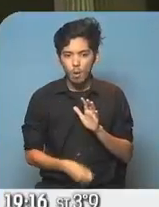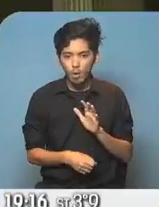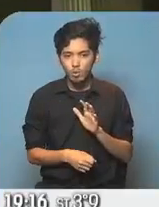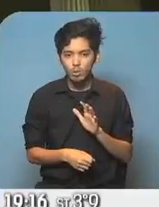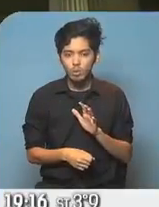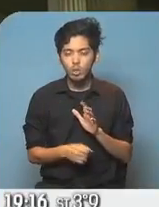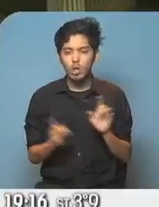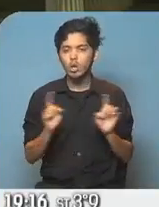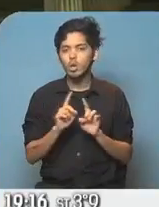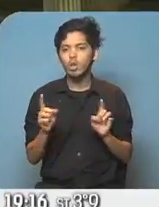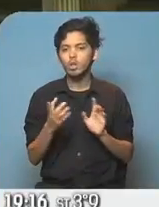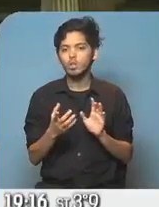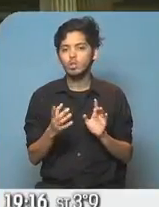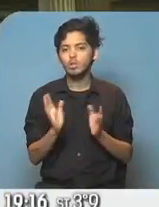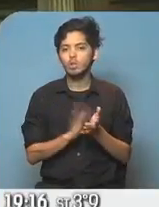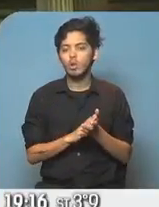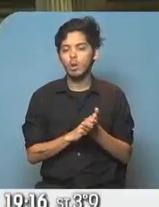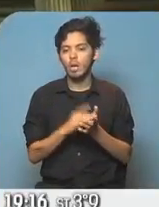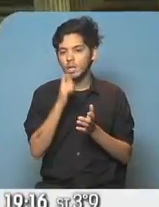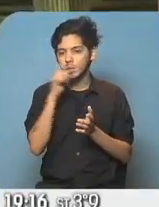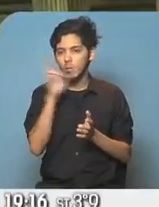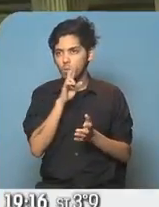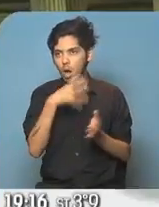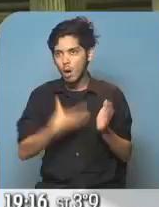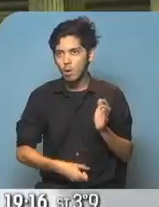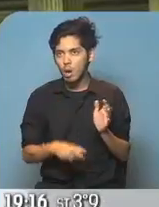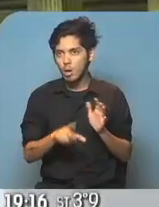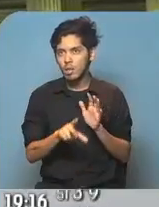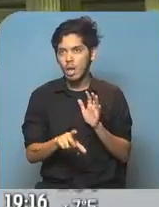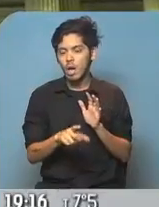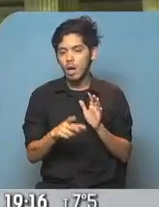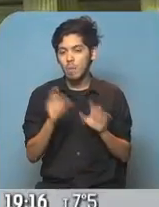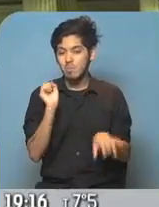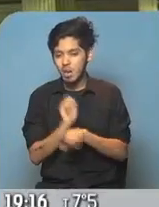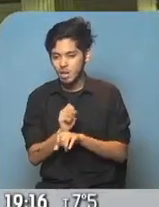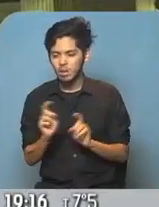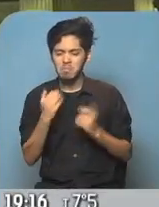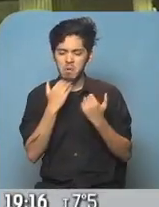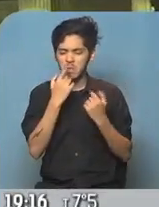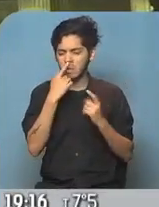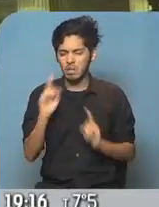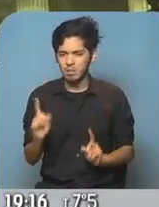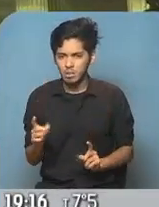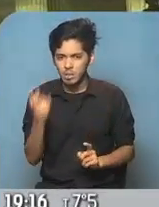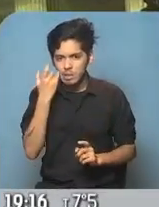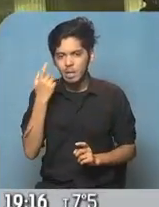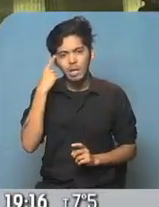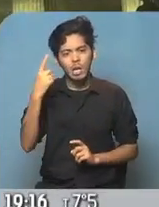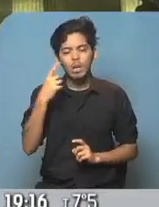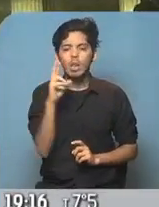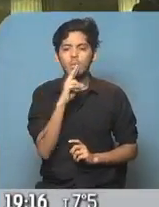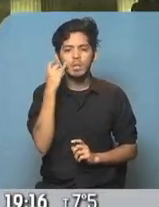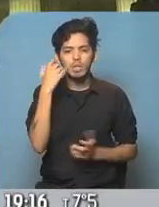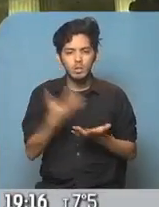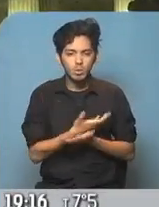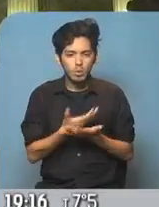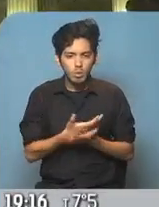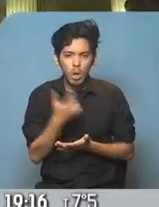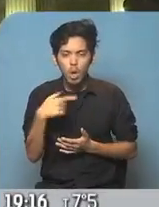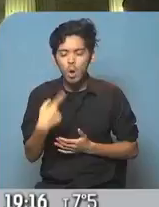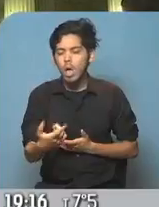de la despenalización, a mí no me interesa meter presa a una mujer por esto. Yo creo que la mujer ya sufre cuando